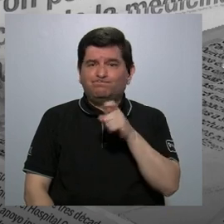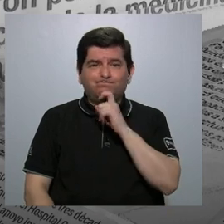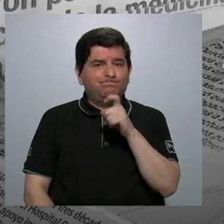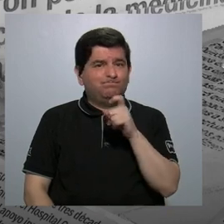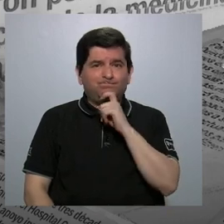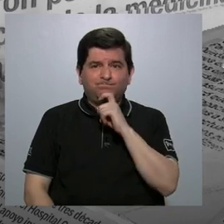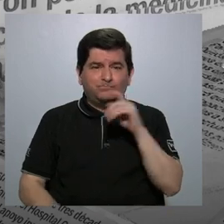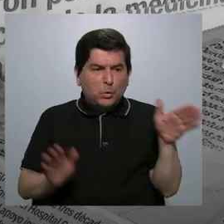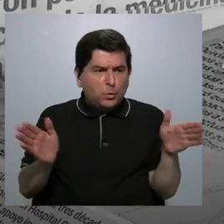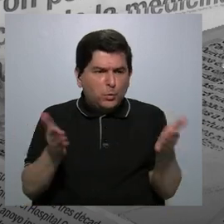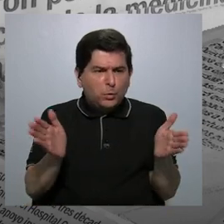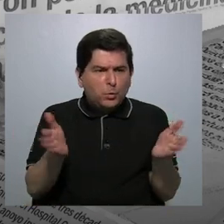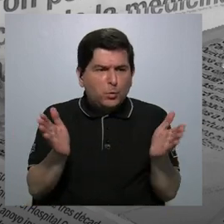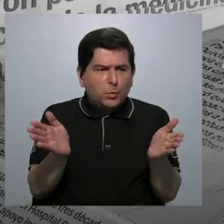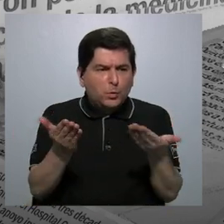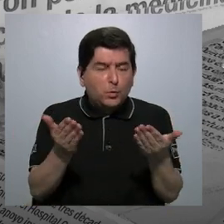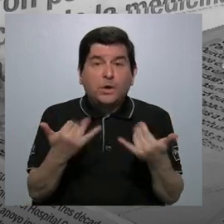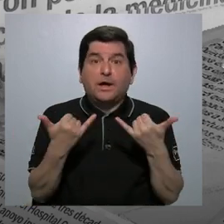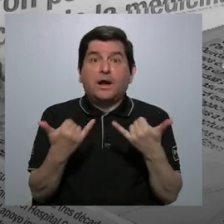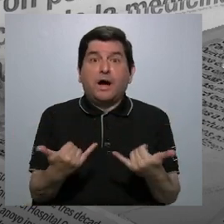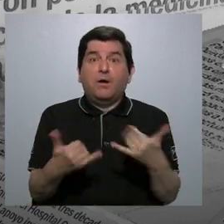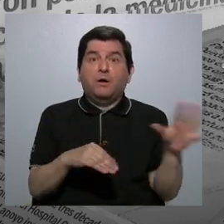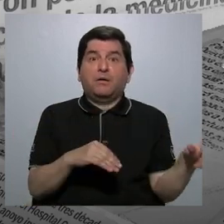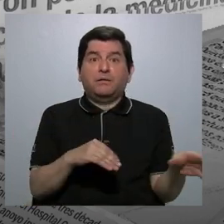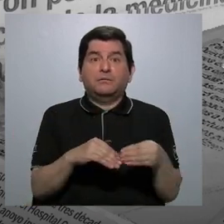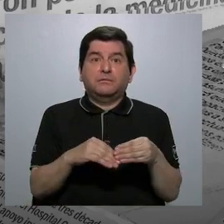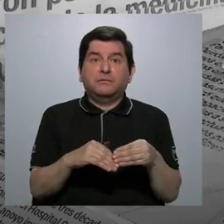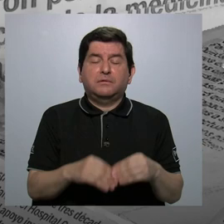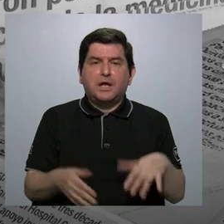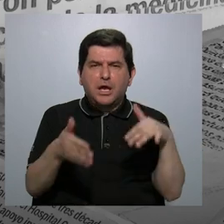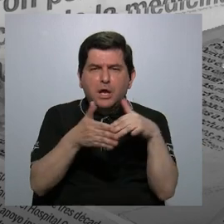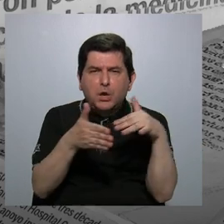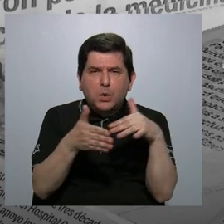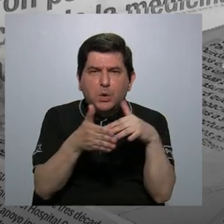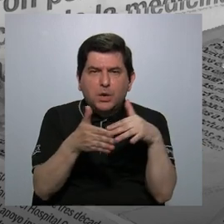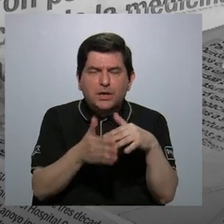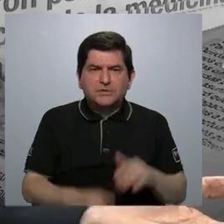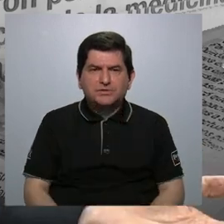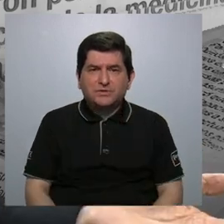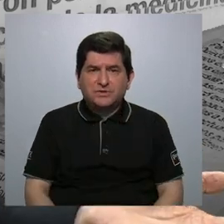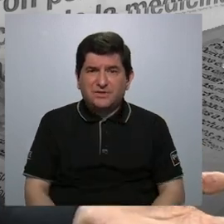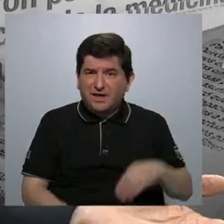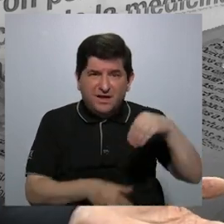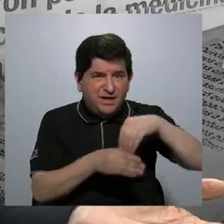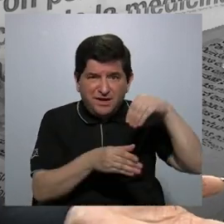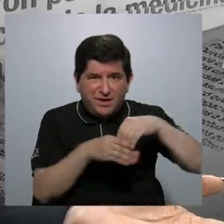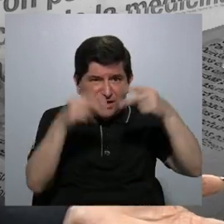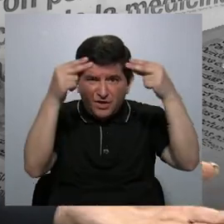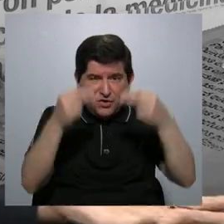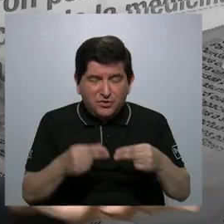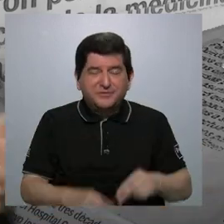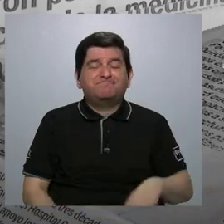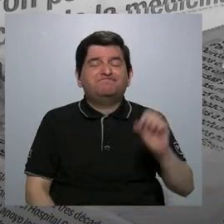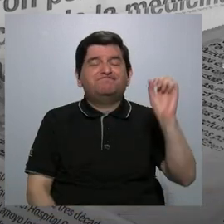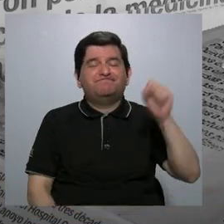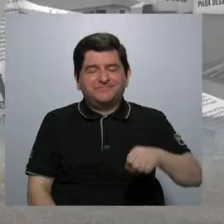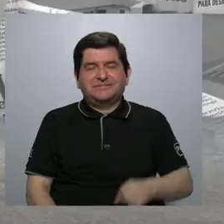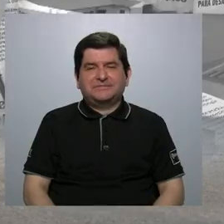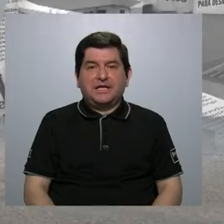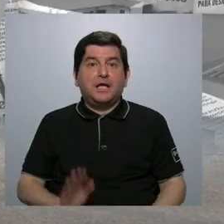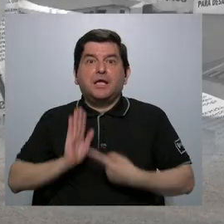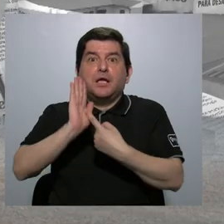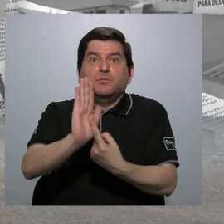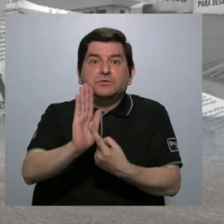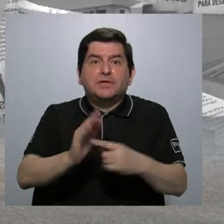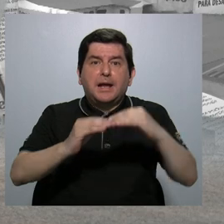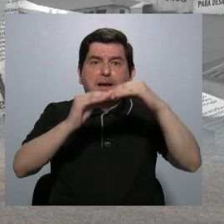en impulsarla y ahora además con el estudio se nos logra... No tiene contenido presupuestario. Sí, y además se nos revela